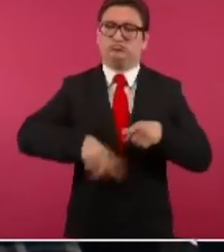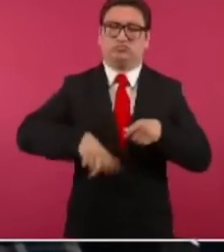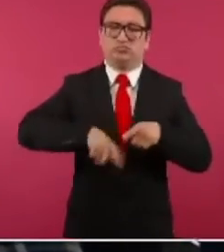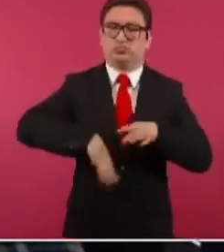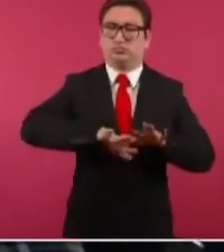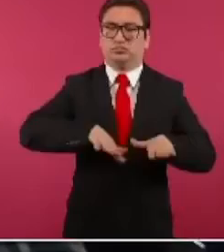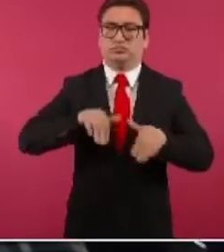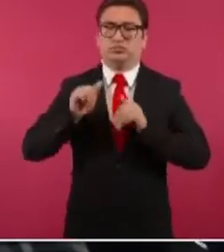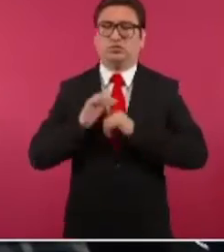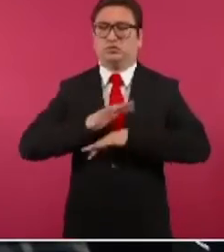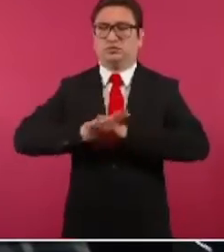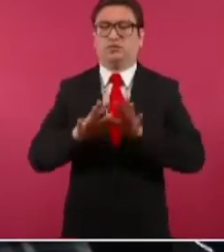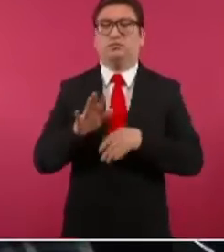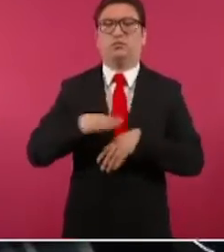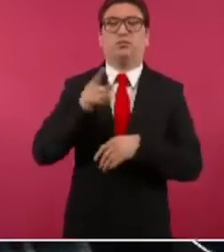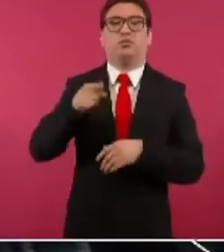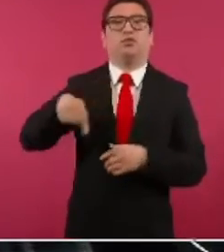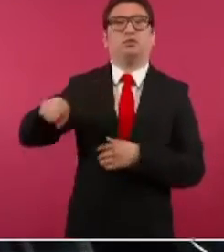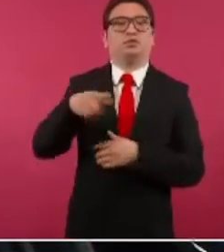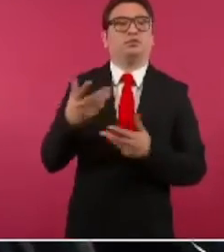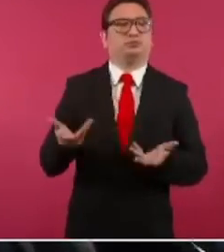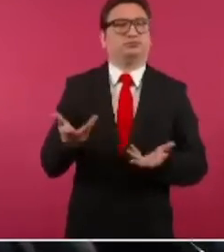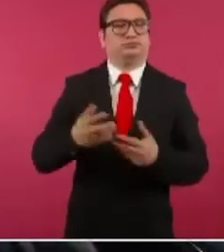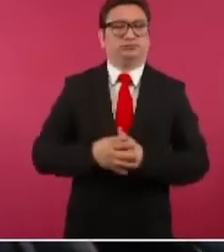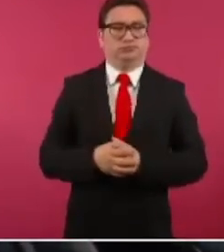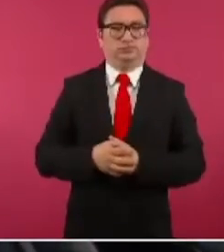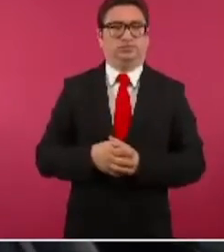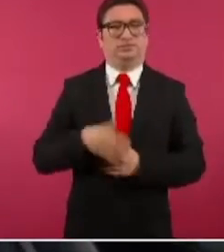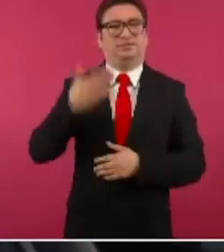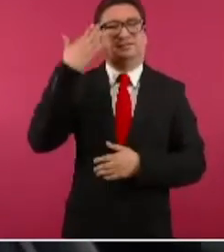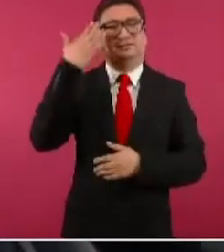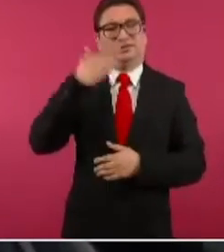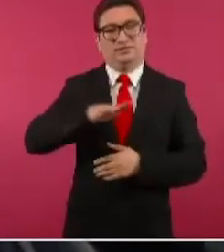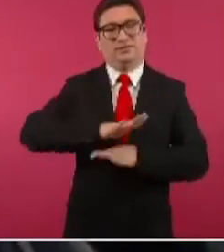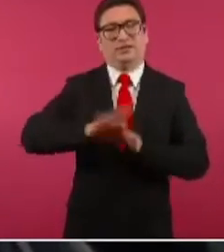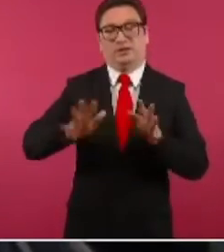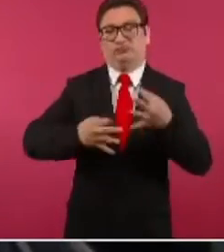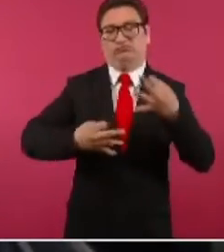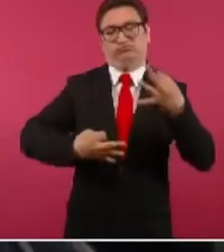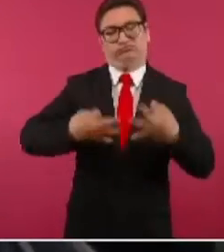amparos, porque ya era una cosa juzgada